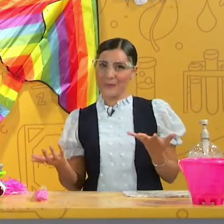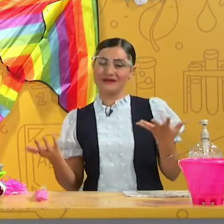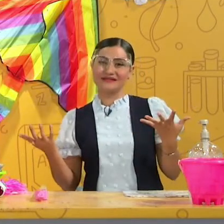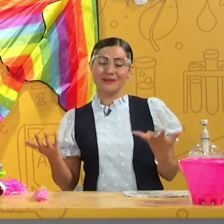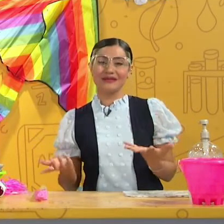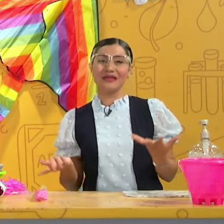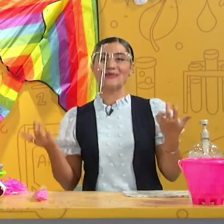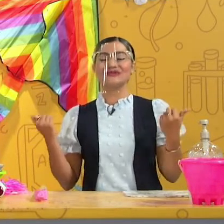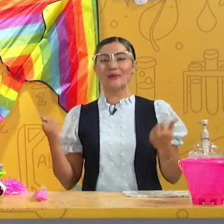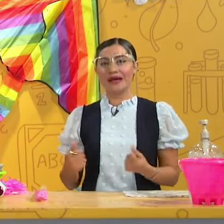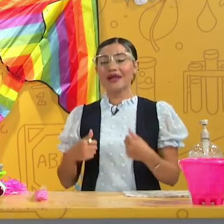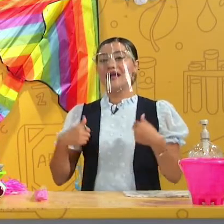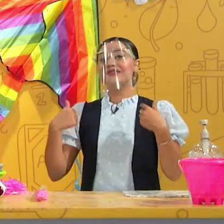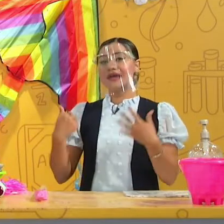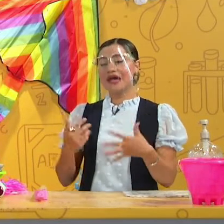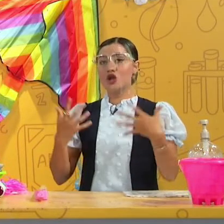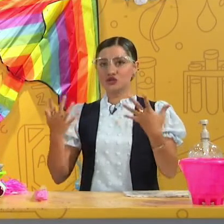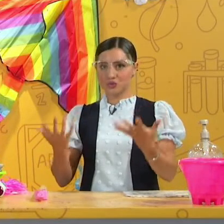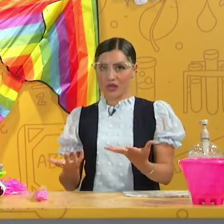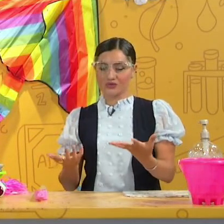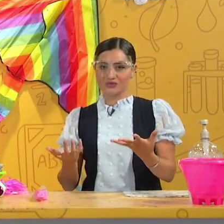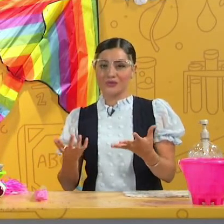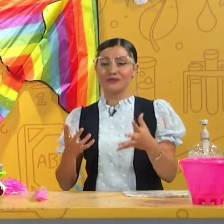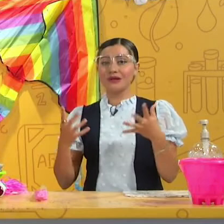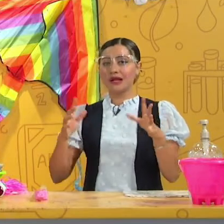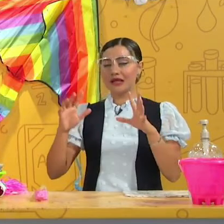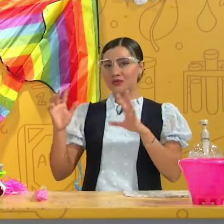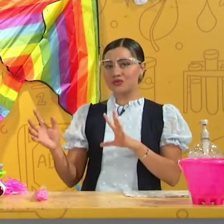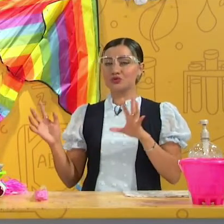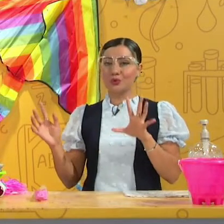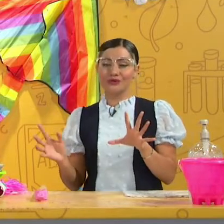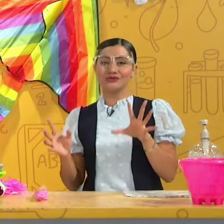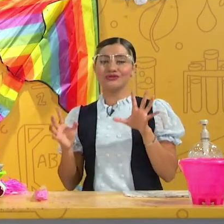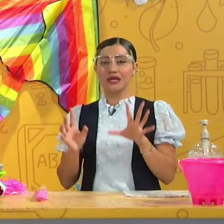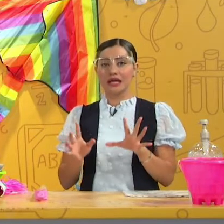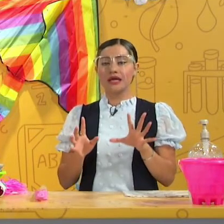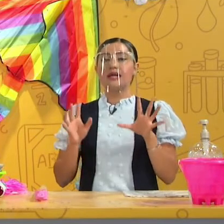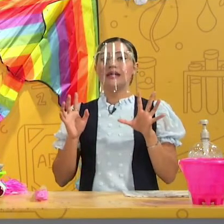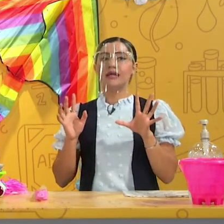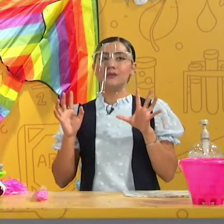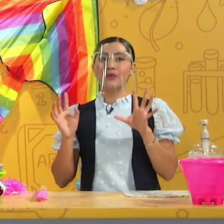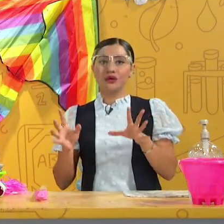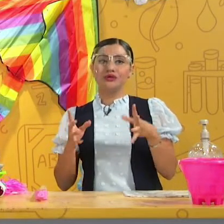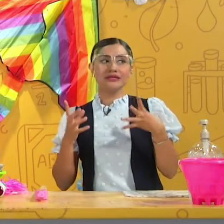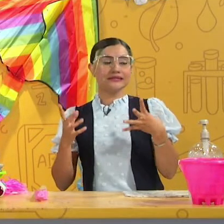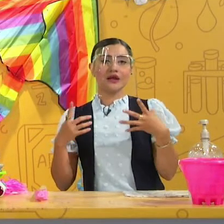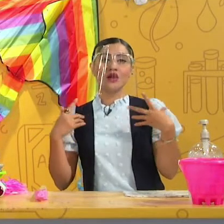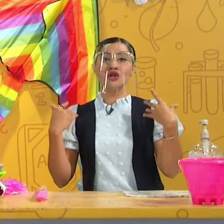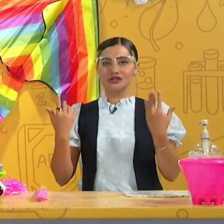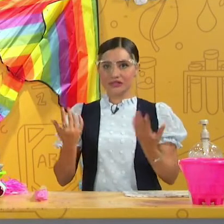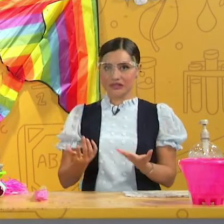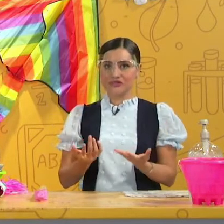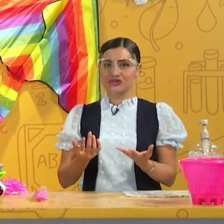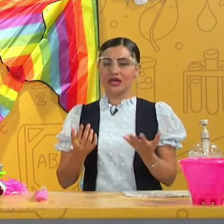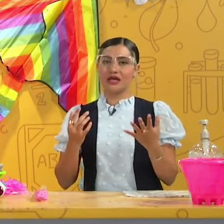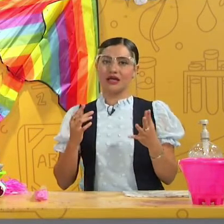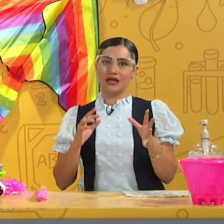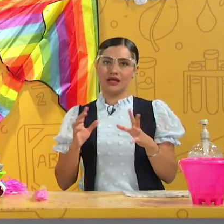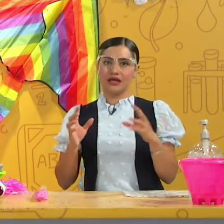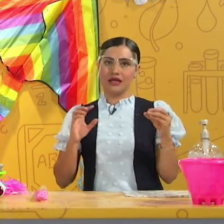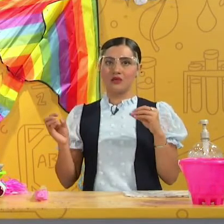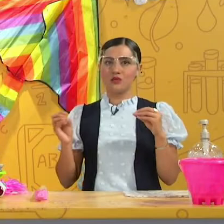pues bueno, precisamente vamos a hablar de los juegos. Vamos a hablar de algunos juegos que pueden utilizar los niños